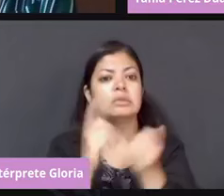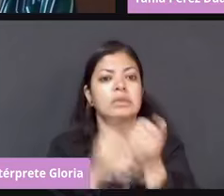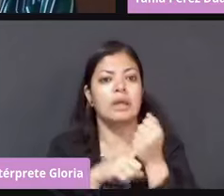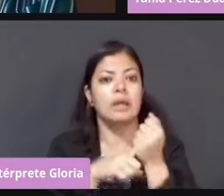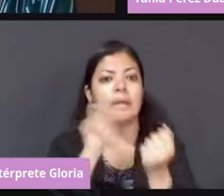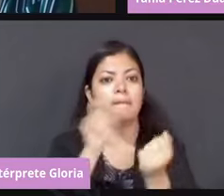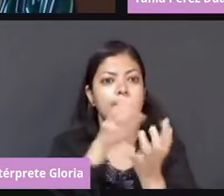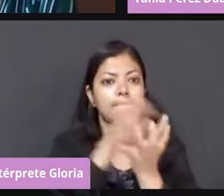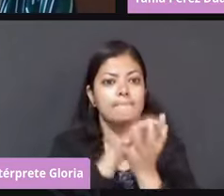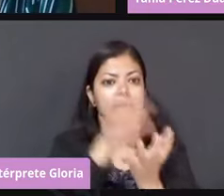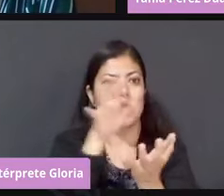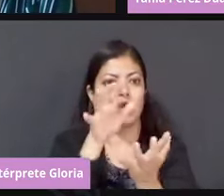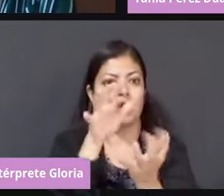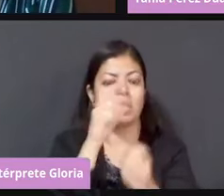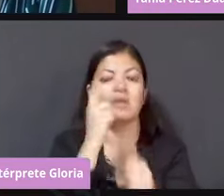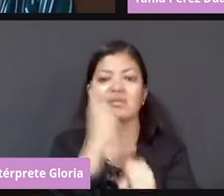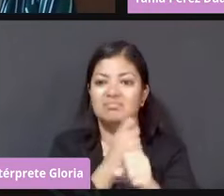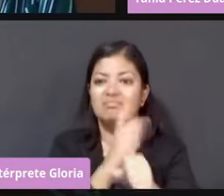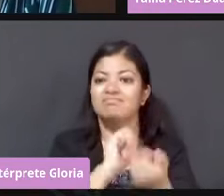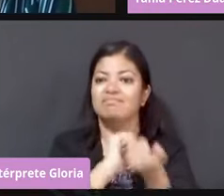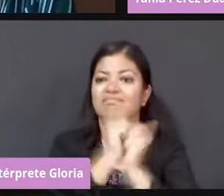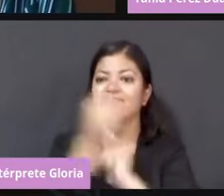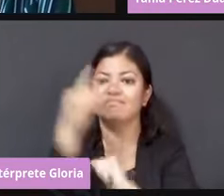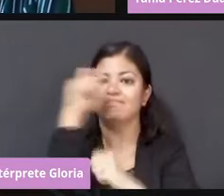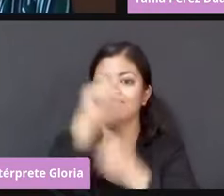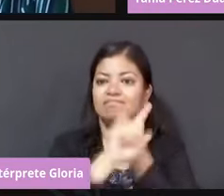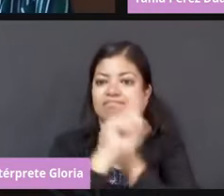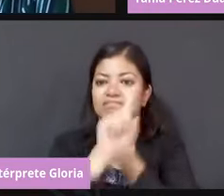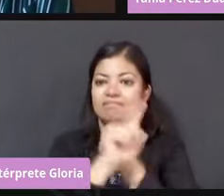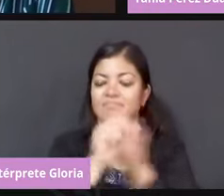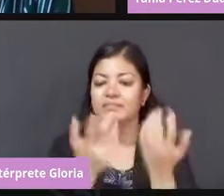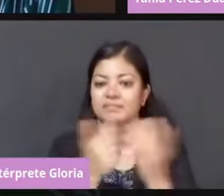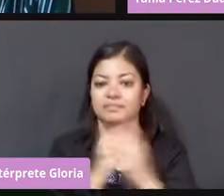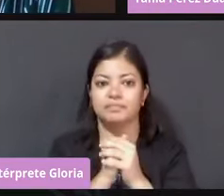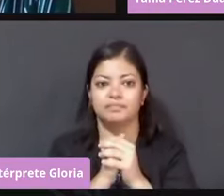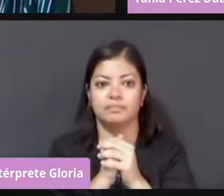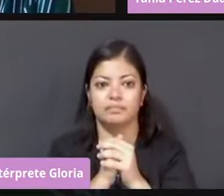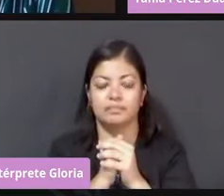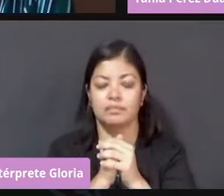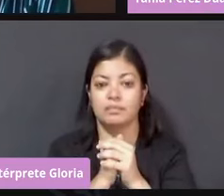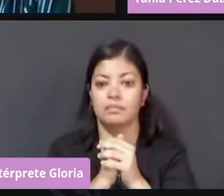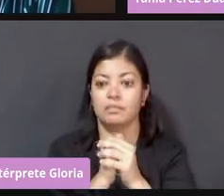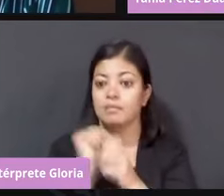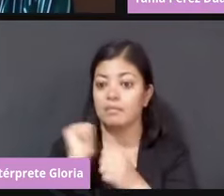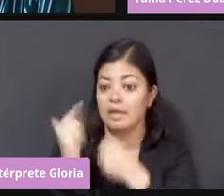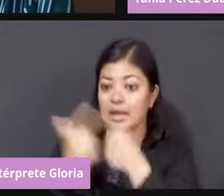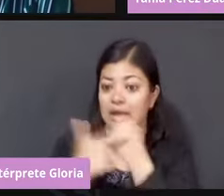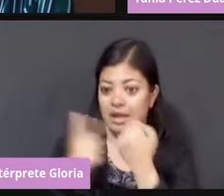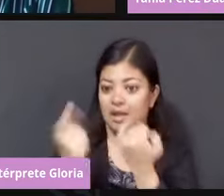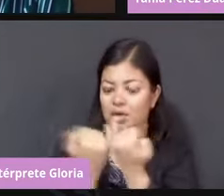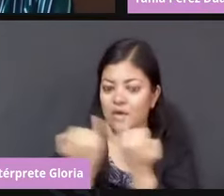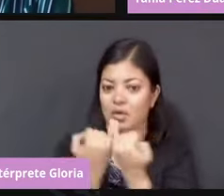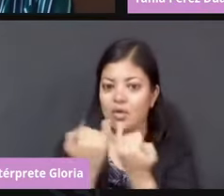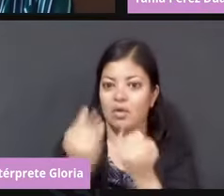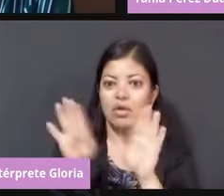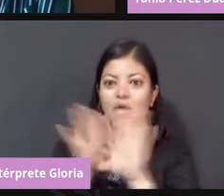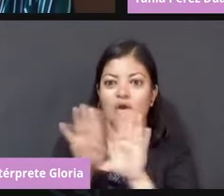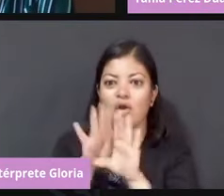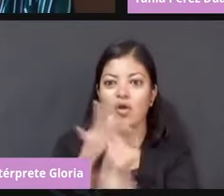mayorías y suelen tener estas complejidades. Y aquí algo, Norma, que bien mencionas, es también cómo el